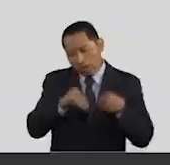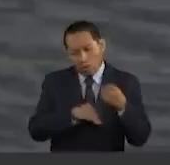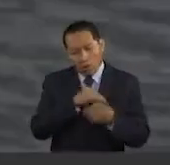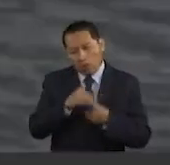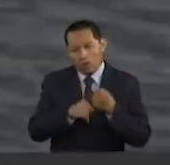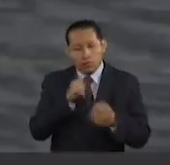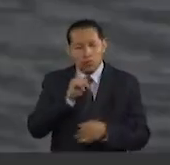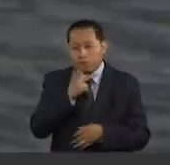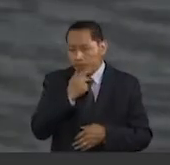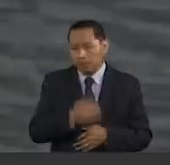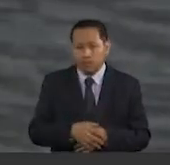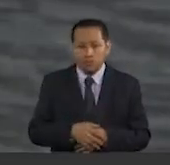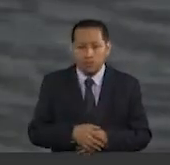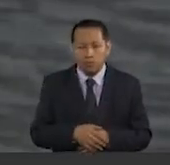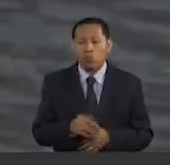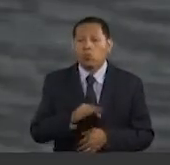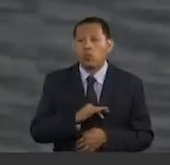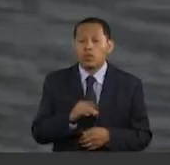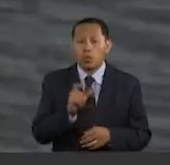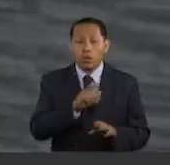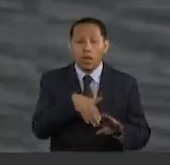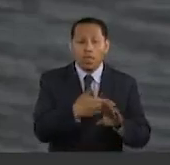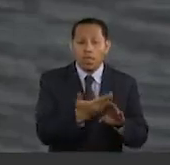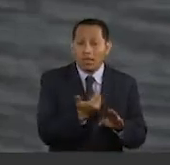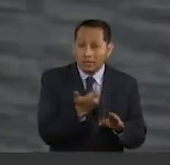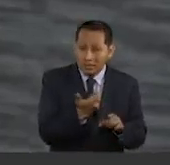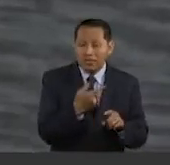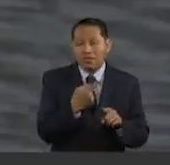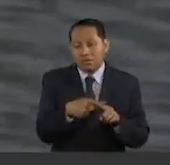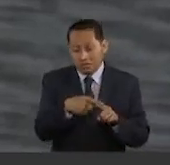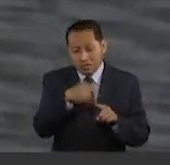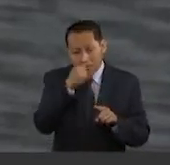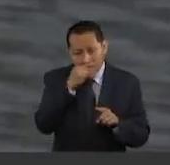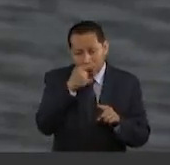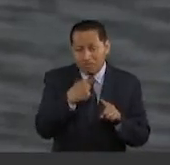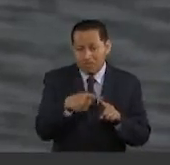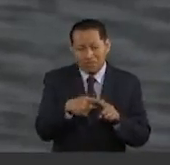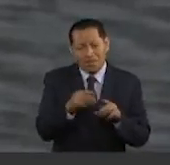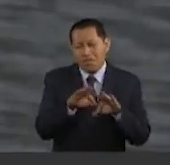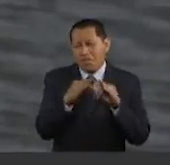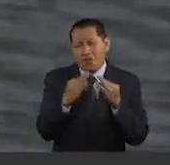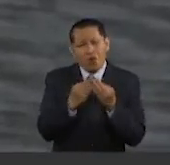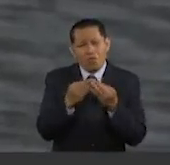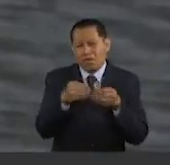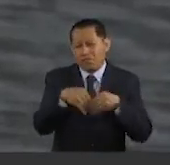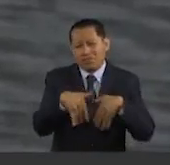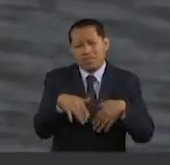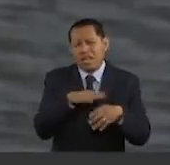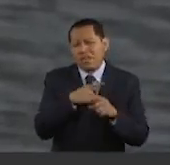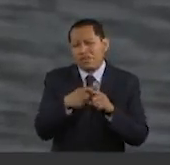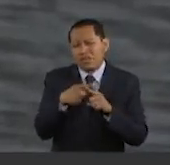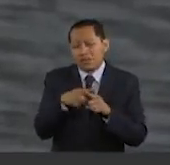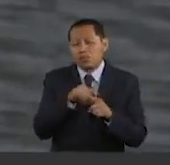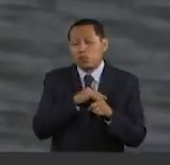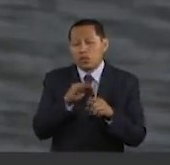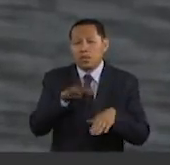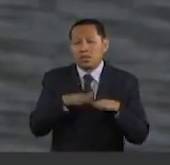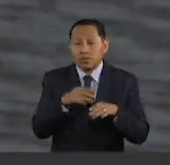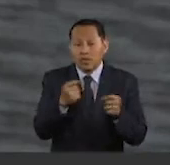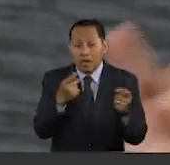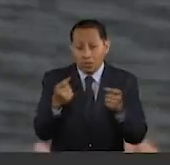todas. La tipología de la extorsión se ha extendido a muchas variantes y muchas variables. Hay cadenas